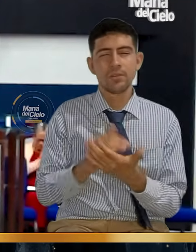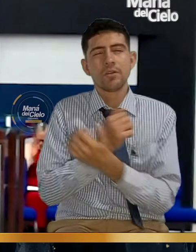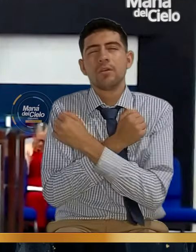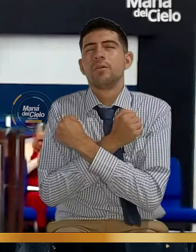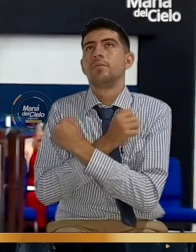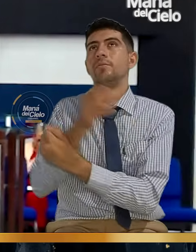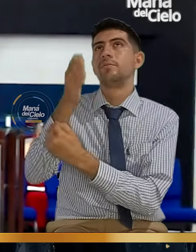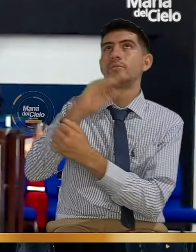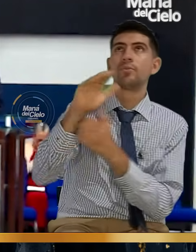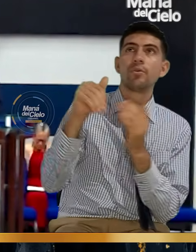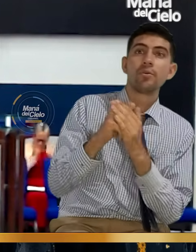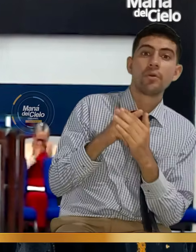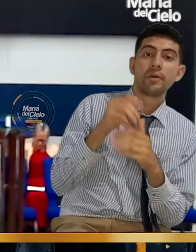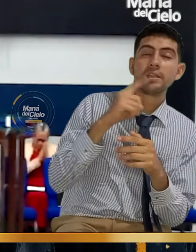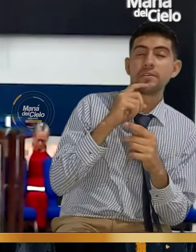Aleluya.